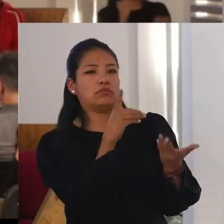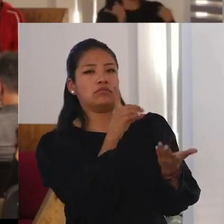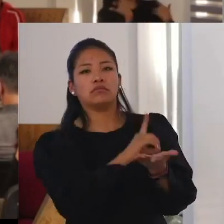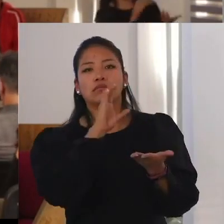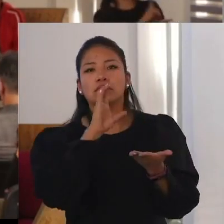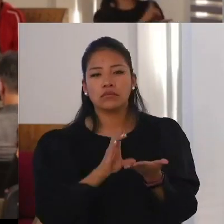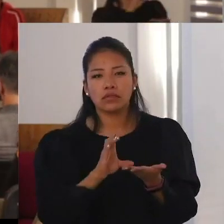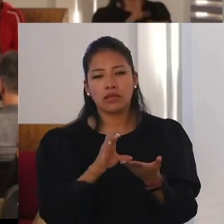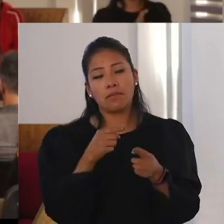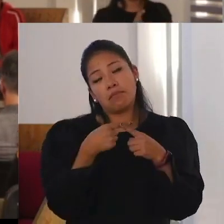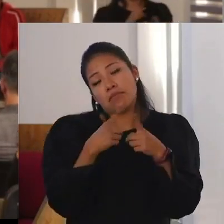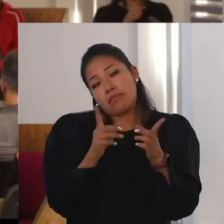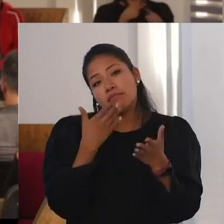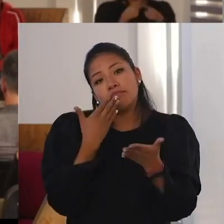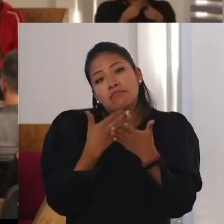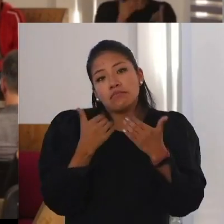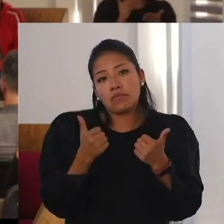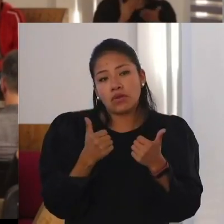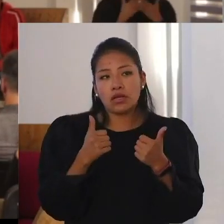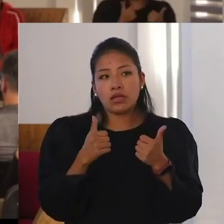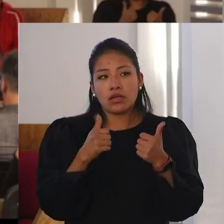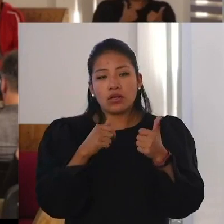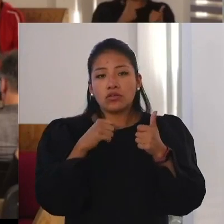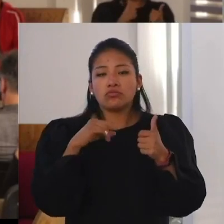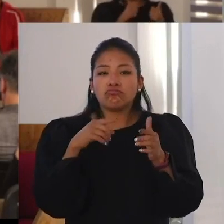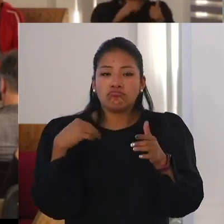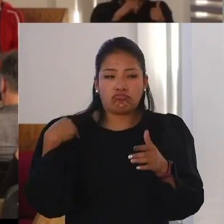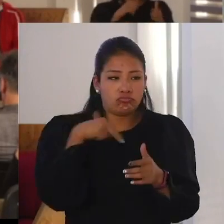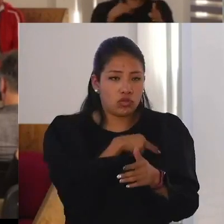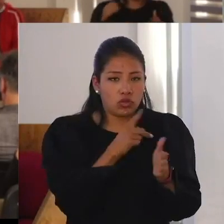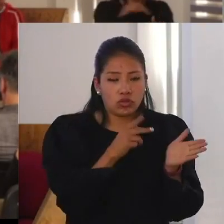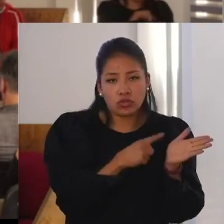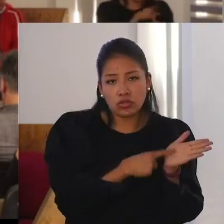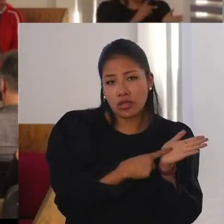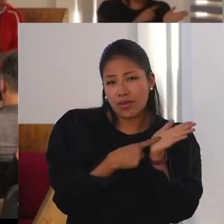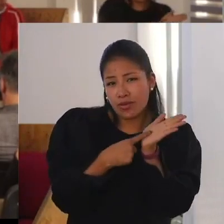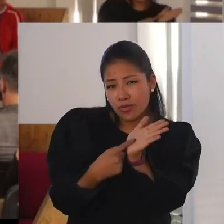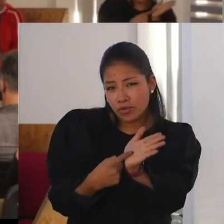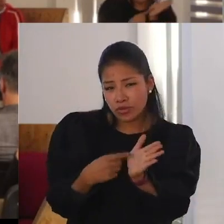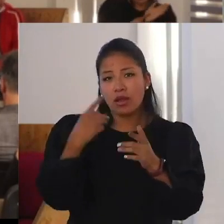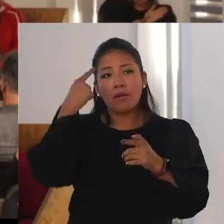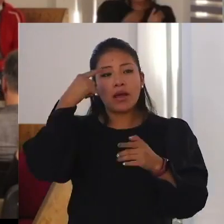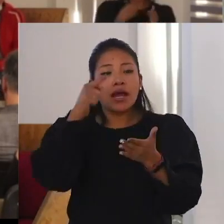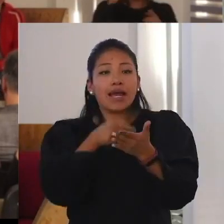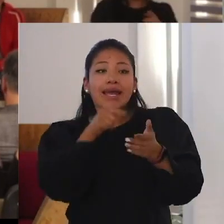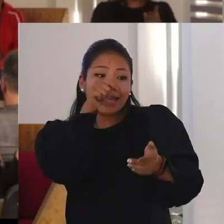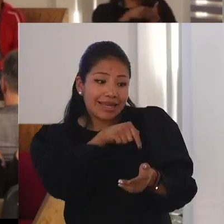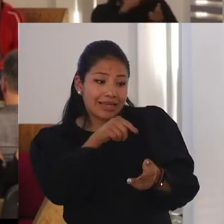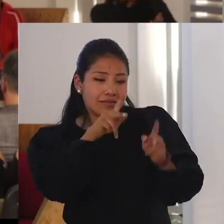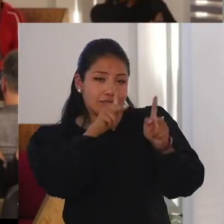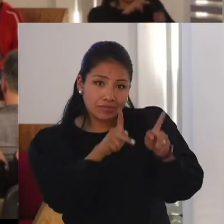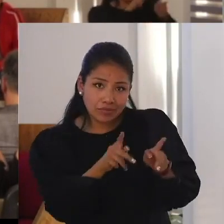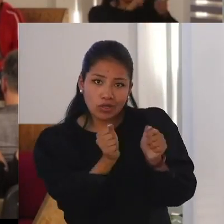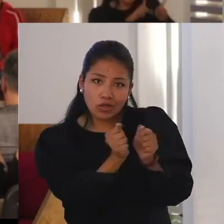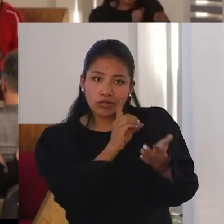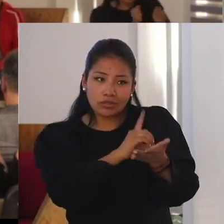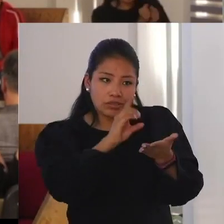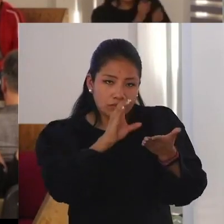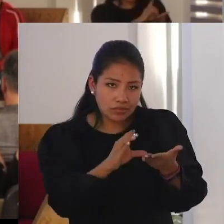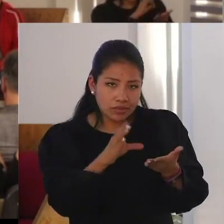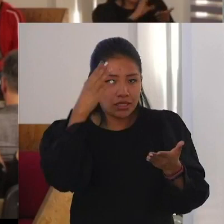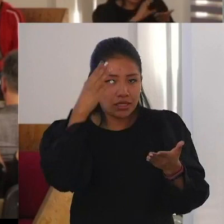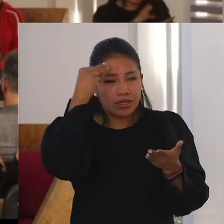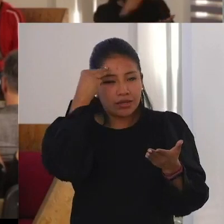pero de todas maneras Hemos salido para que puedan ser atendidos pero como sujetos de derecho para que